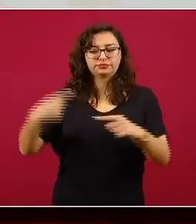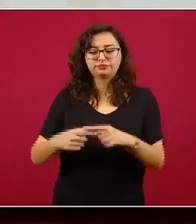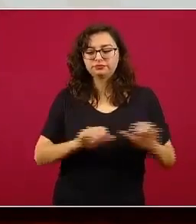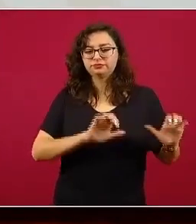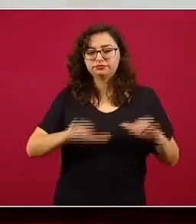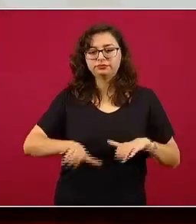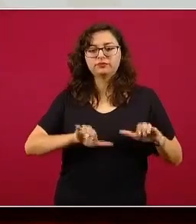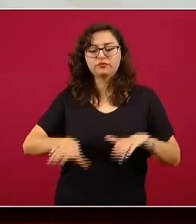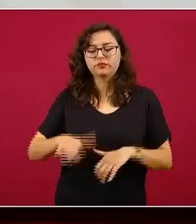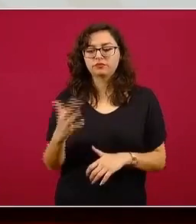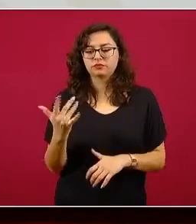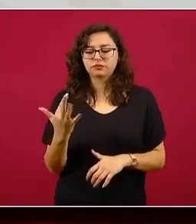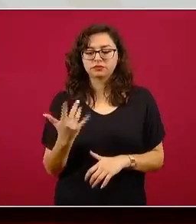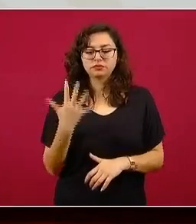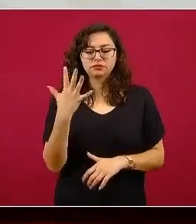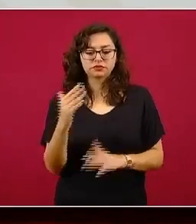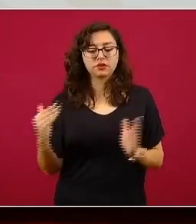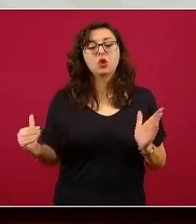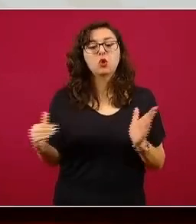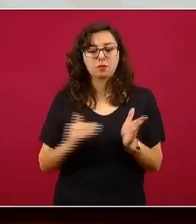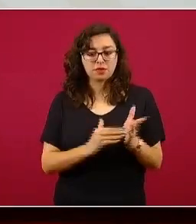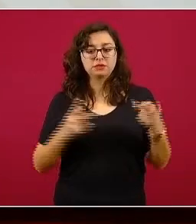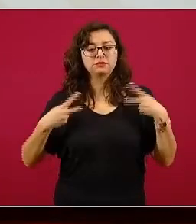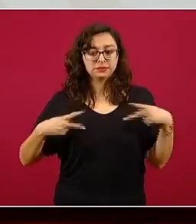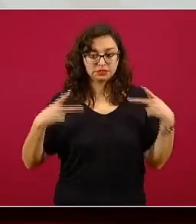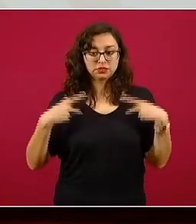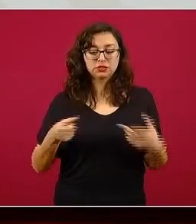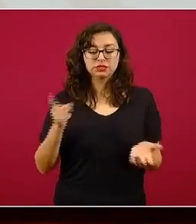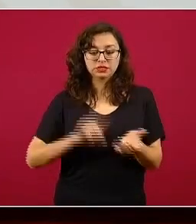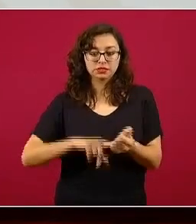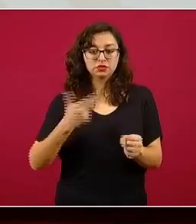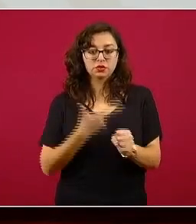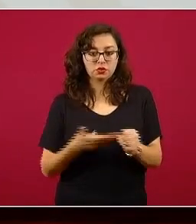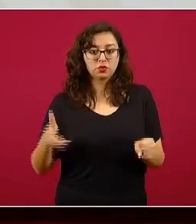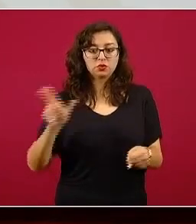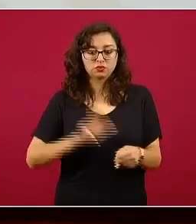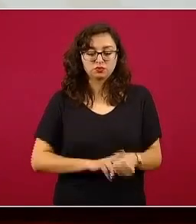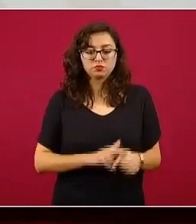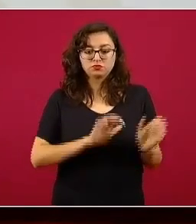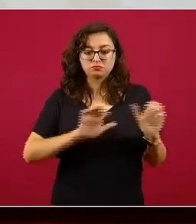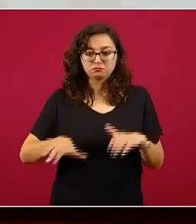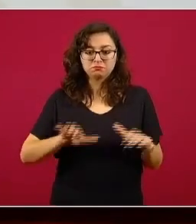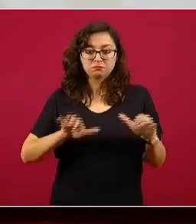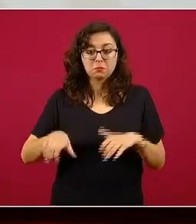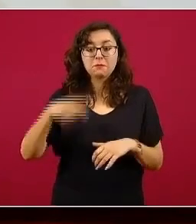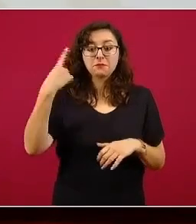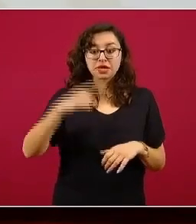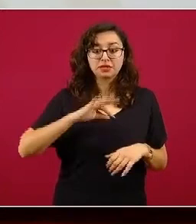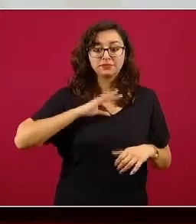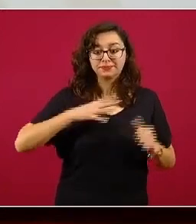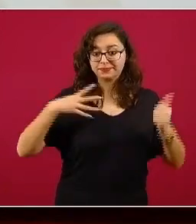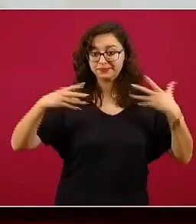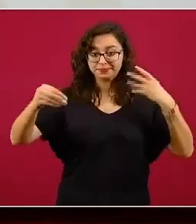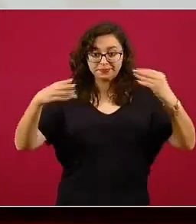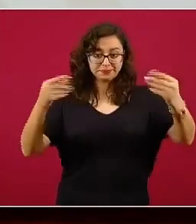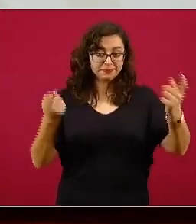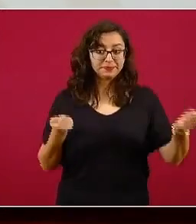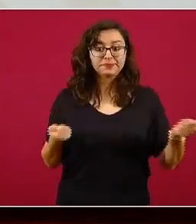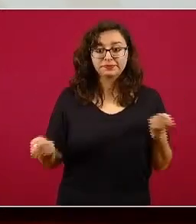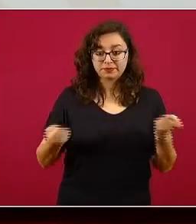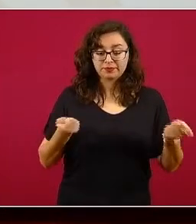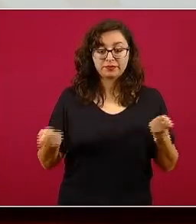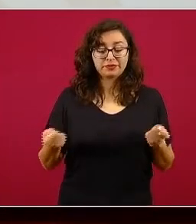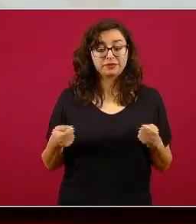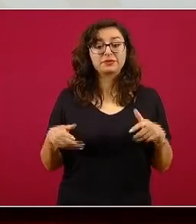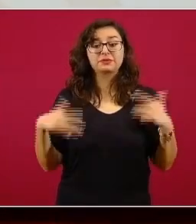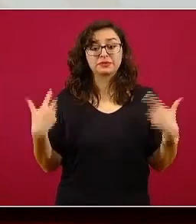de 55,000 profesionales de la salud para el manejo de esta lamentable situación que enfrenta con